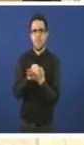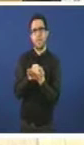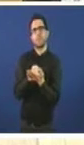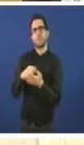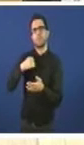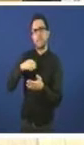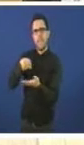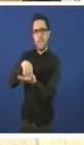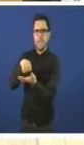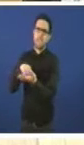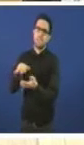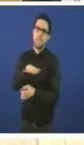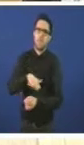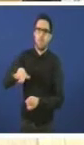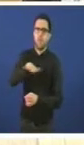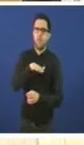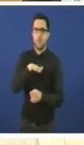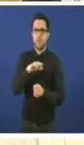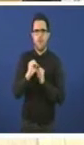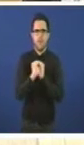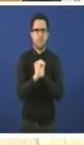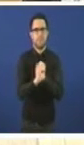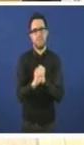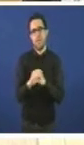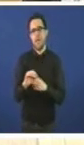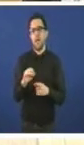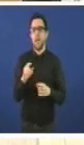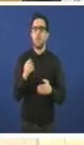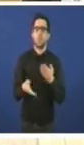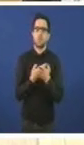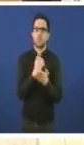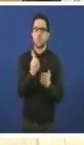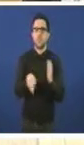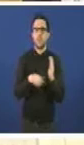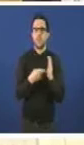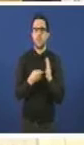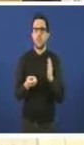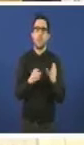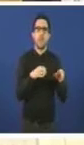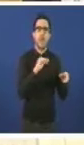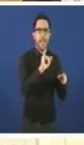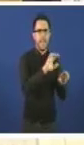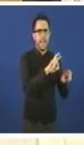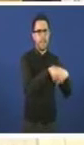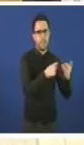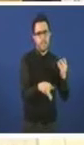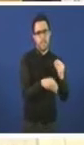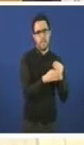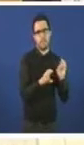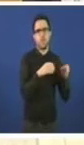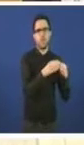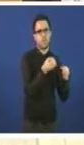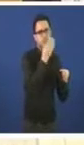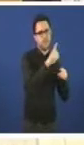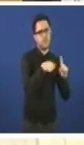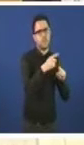a esta proposición de ley presentaron enmiendas del grupo socialista y del grupo dho bloque nacionalista galego para formular la